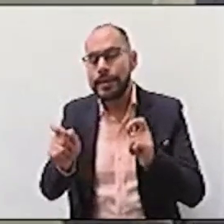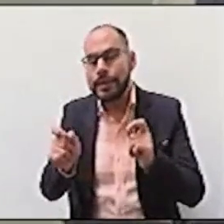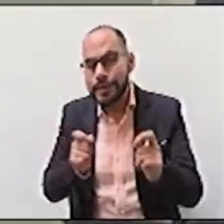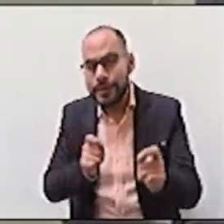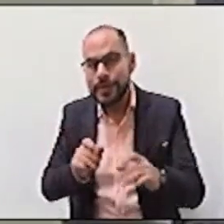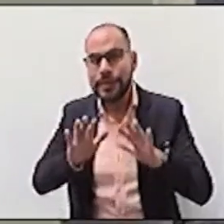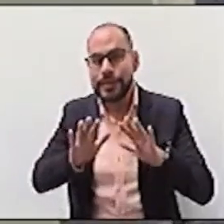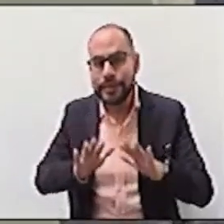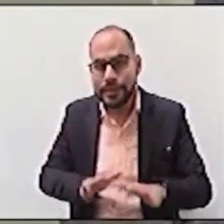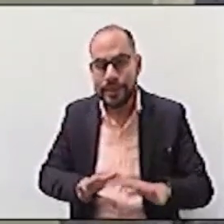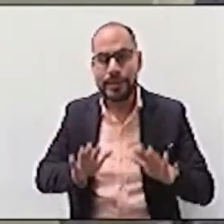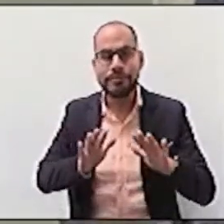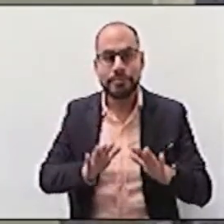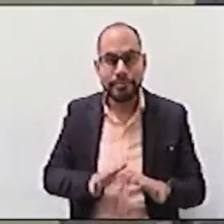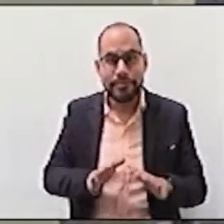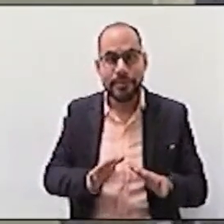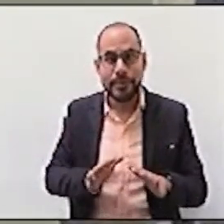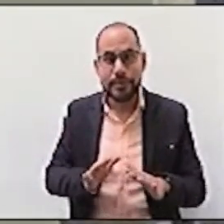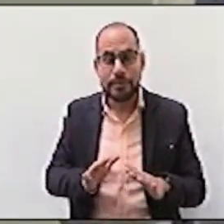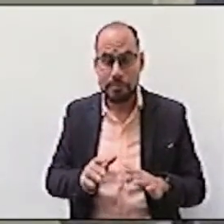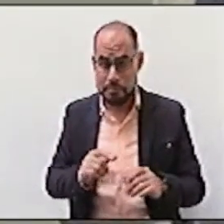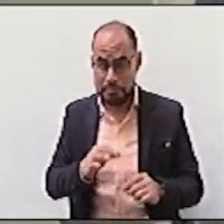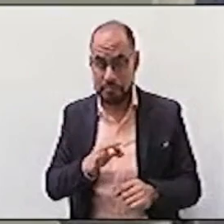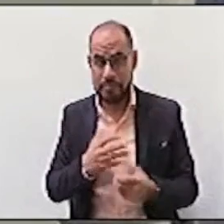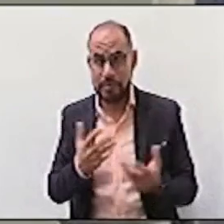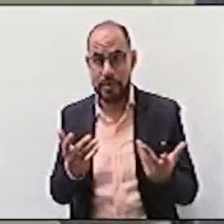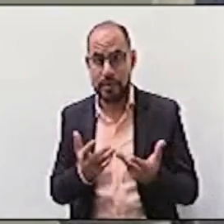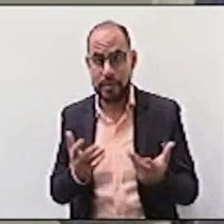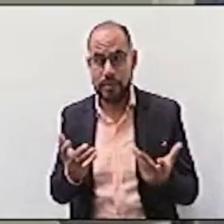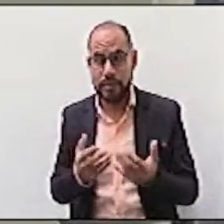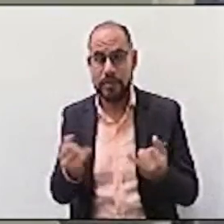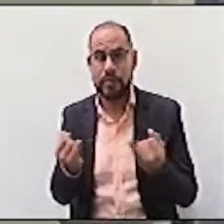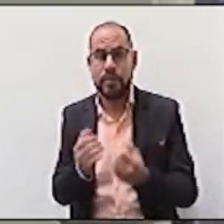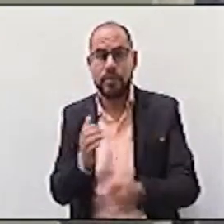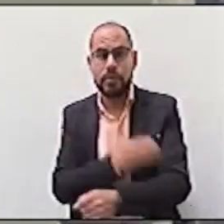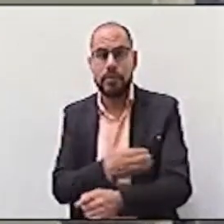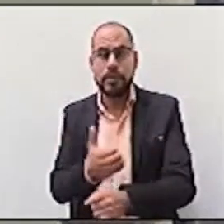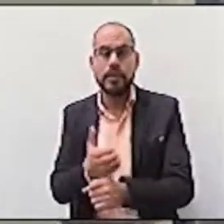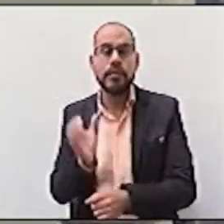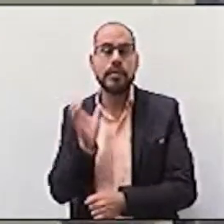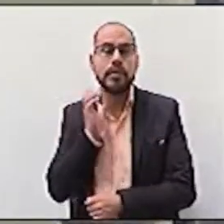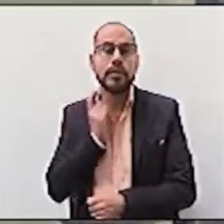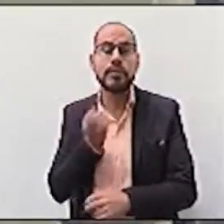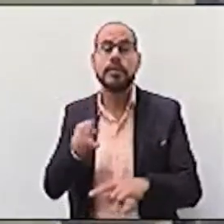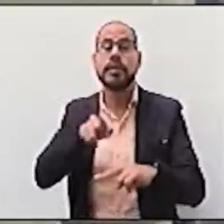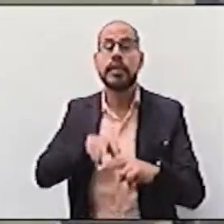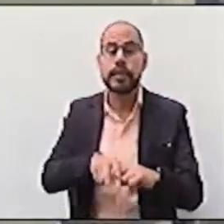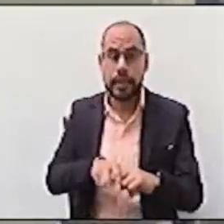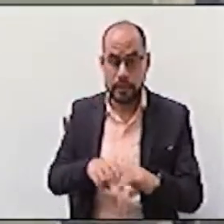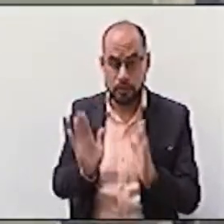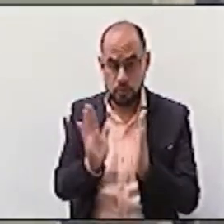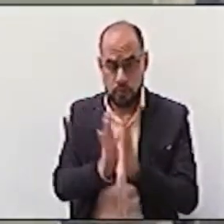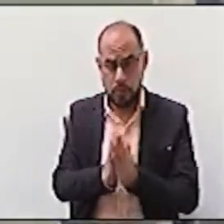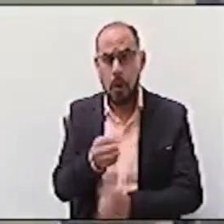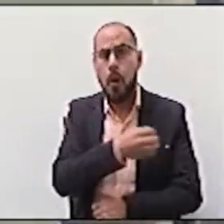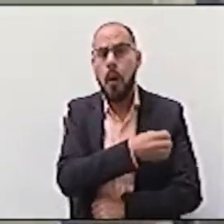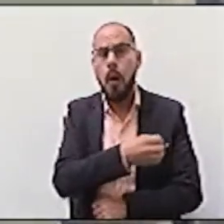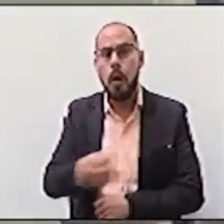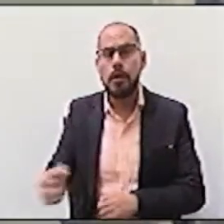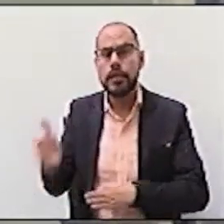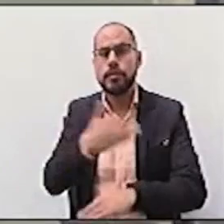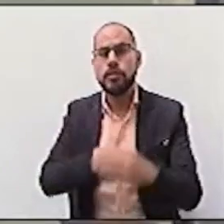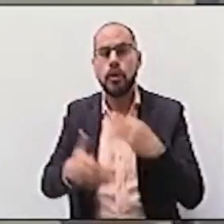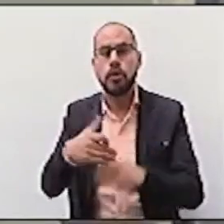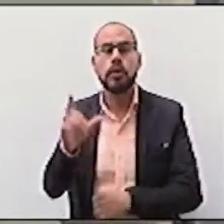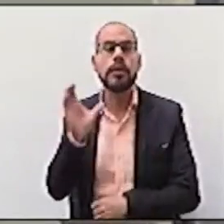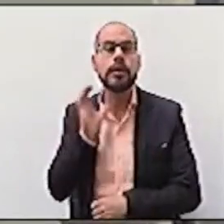que puedan respetar. Y también a los compañeros legisladores de Morena les pido que tomen nuevamente sus lugares. Si me hicieran ese favor, todos los legisladores,